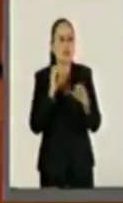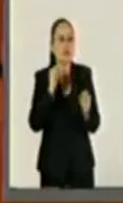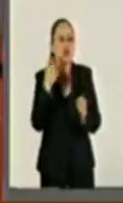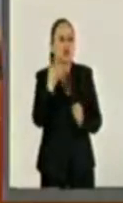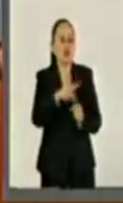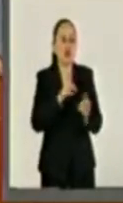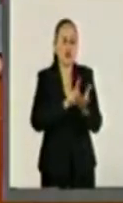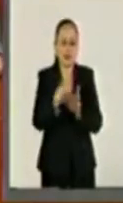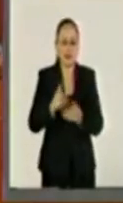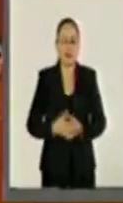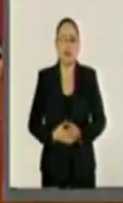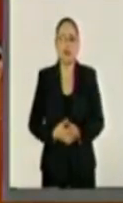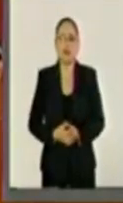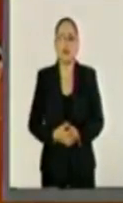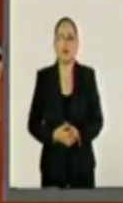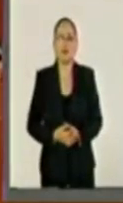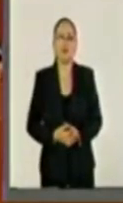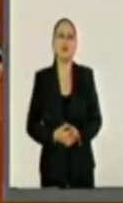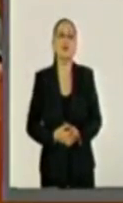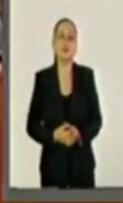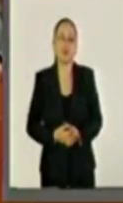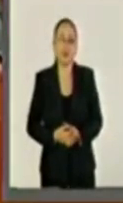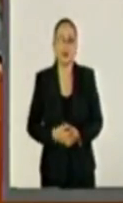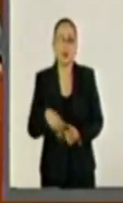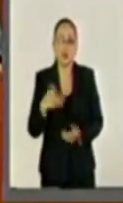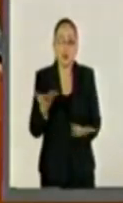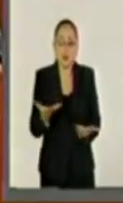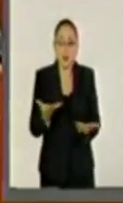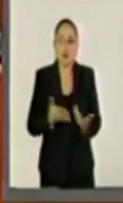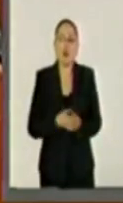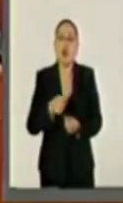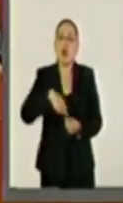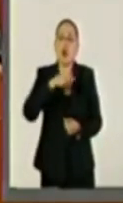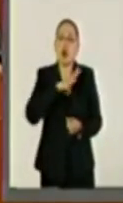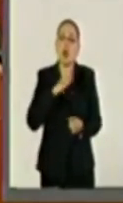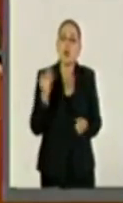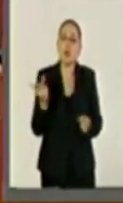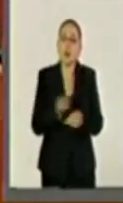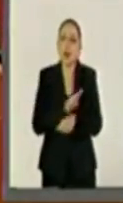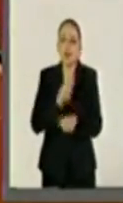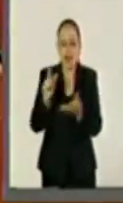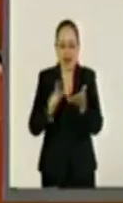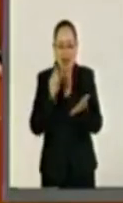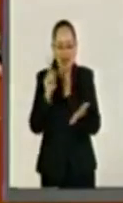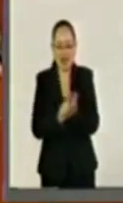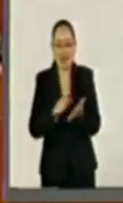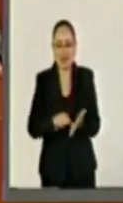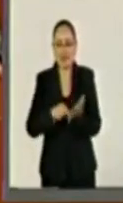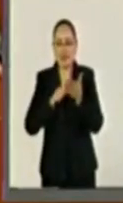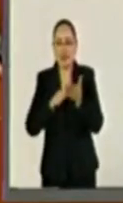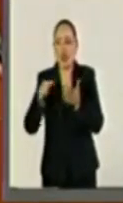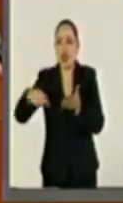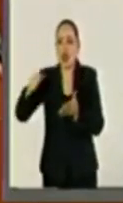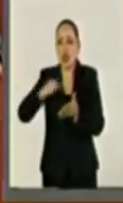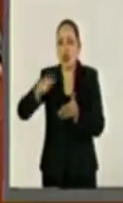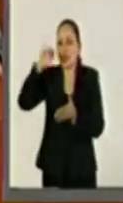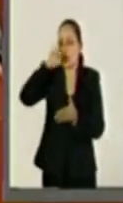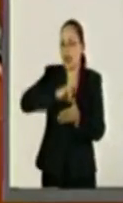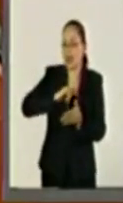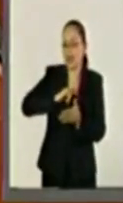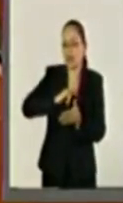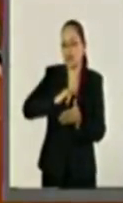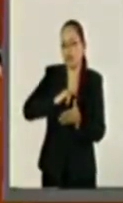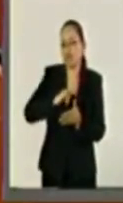derecho. Sin embargo, existe un trabajo por el cual la ley exime al patrón a efectuar dichas